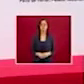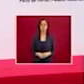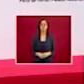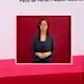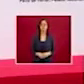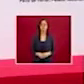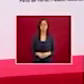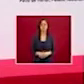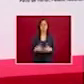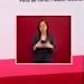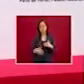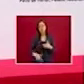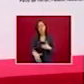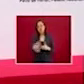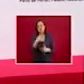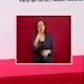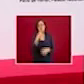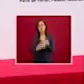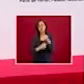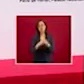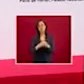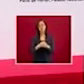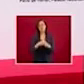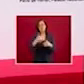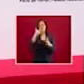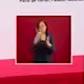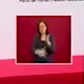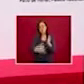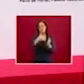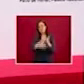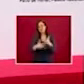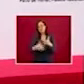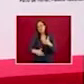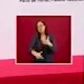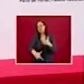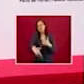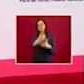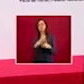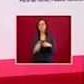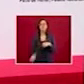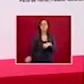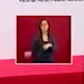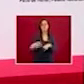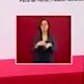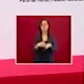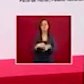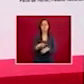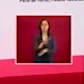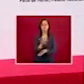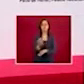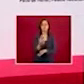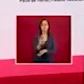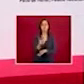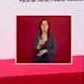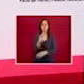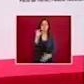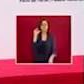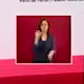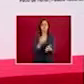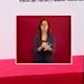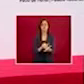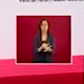estamos haciendo el llamado de atención, para que con la participación de todos los sectores se pueda sacar adelante